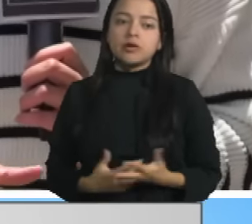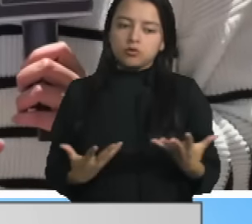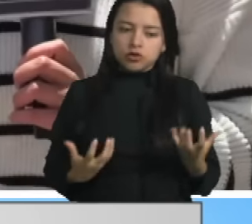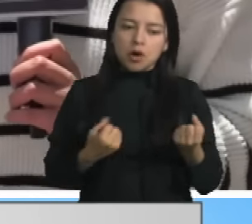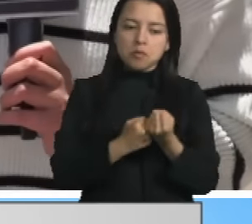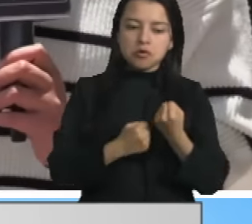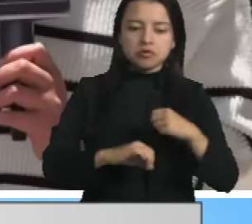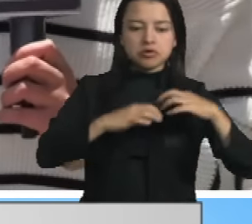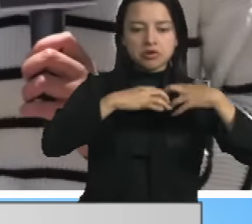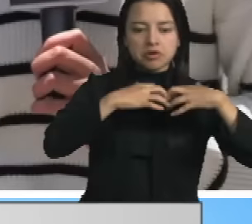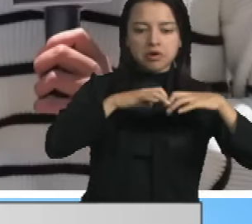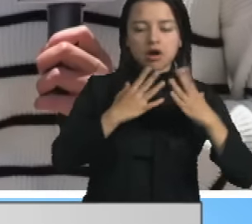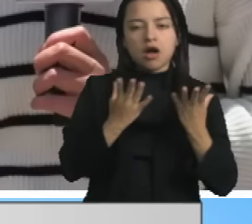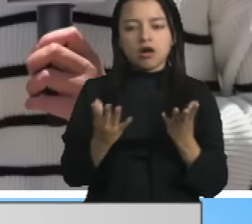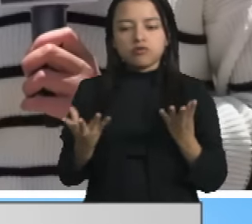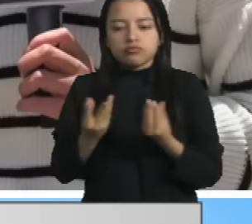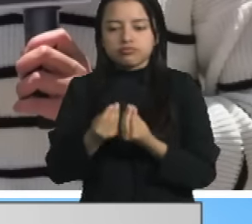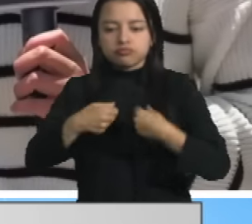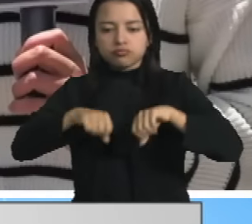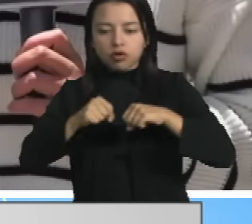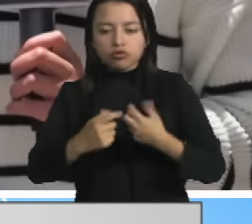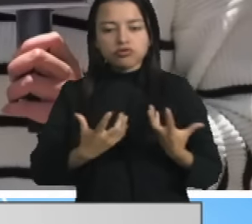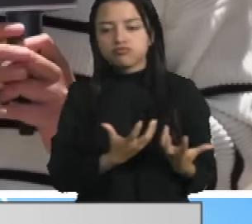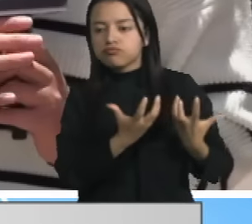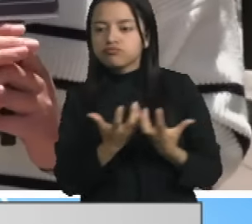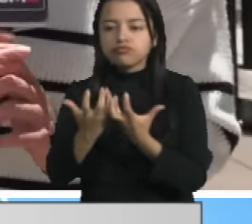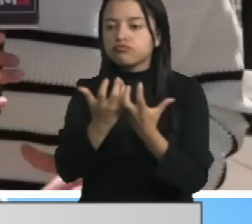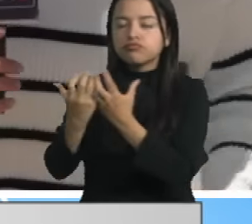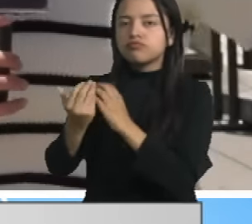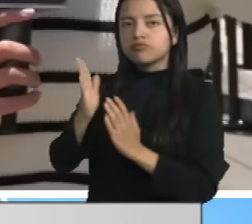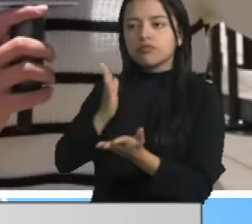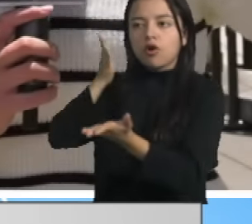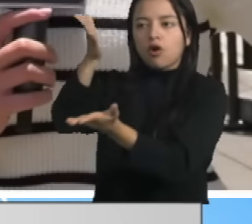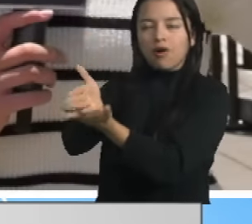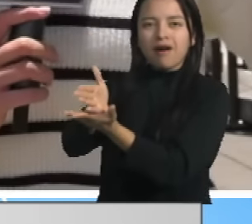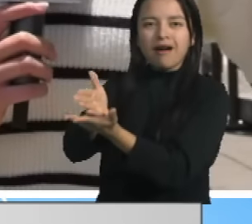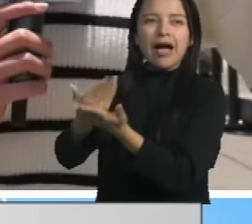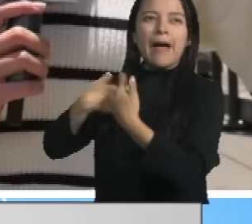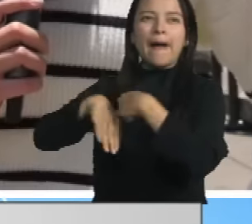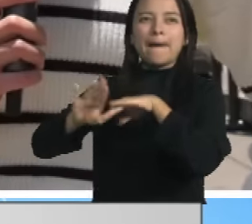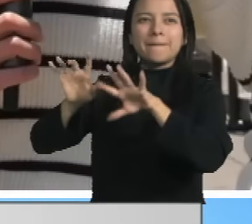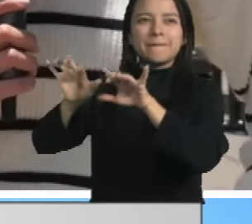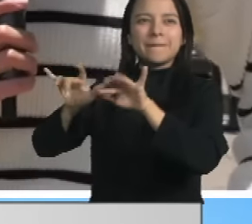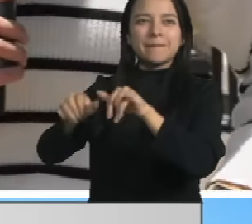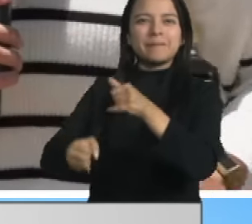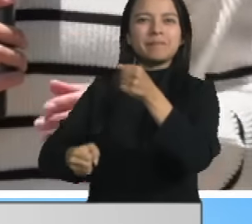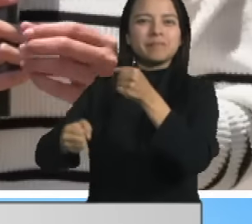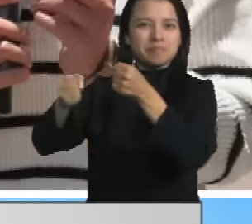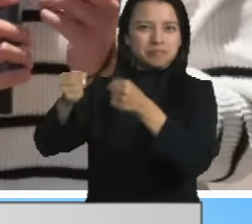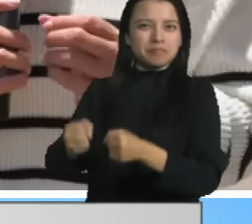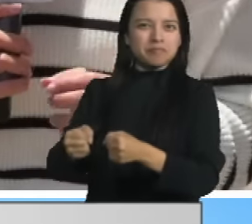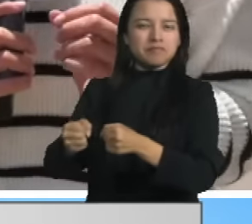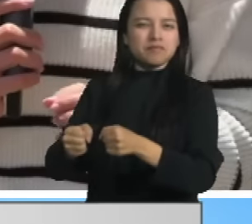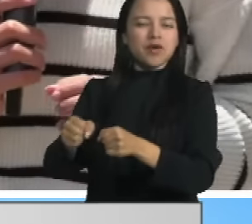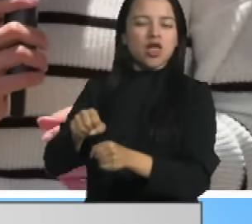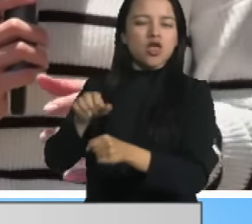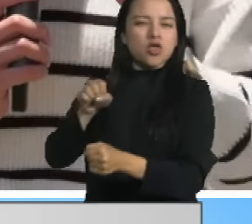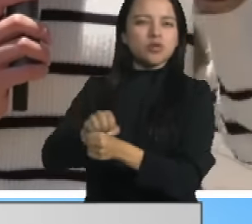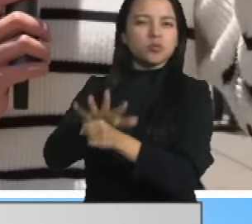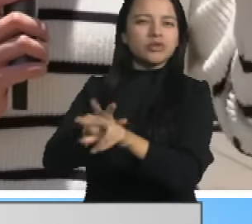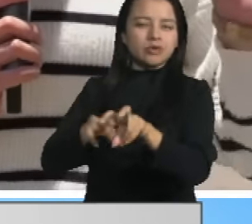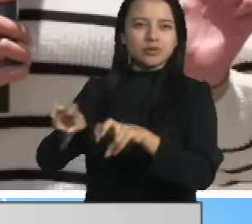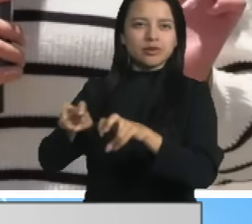lo dijimos hace muy pocos minutos, salieron hacia la Secretaría de Movilidad de Bogotá en modo de protesta. Nosotros seguiremos muy